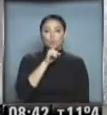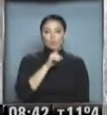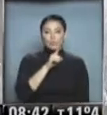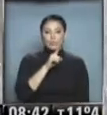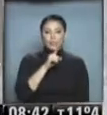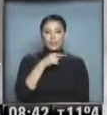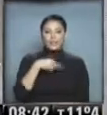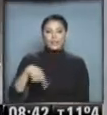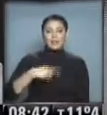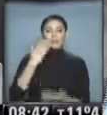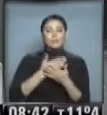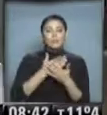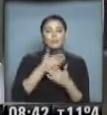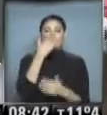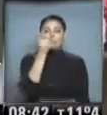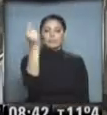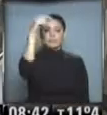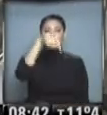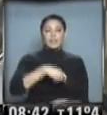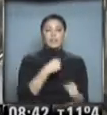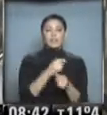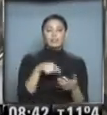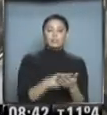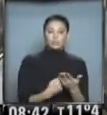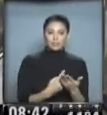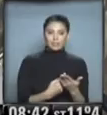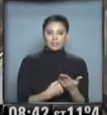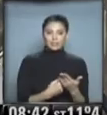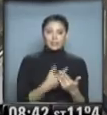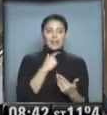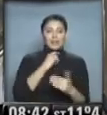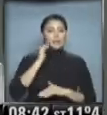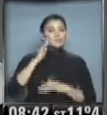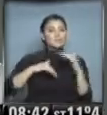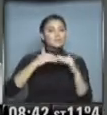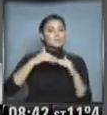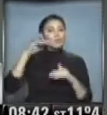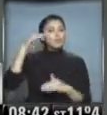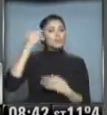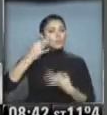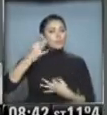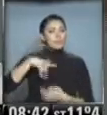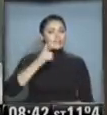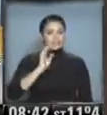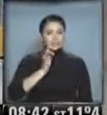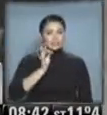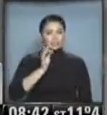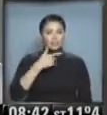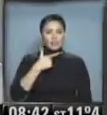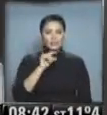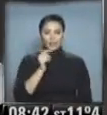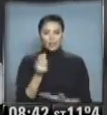ingenios de la caña de azúcar, que luego se viene a esta gran ciudad, armándose para construirse un futuro muy bueno. Es un tipo que se ha sabido